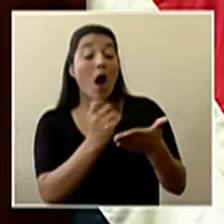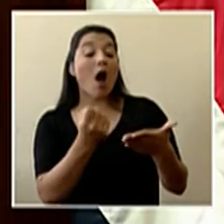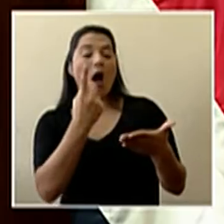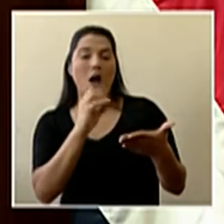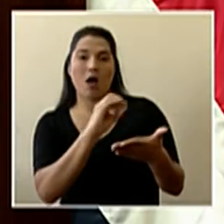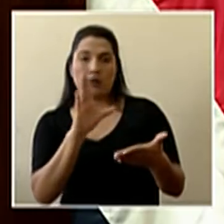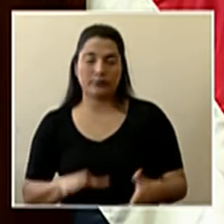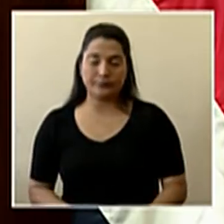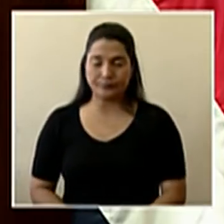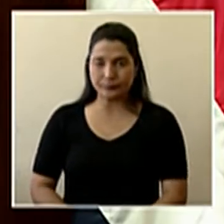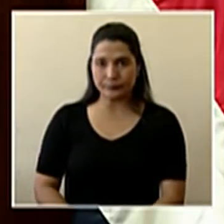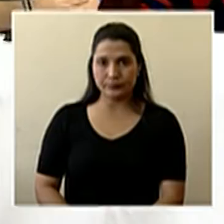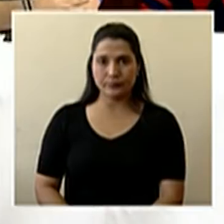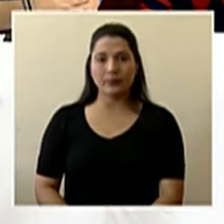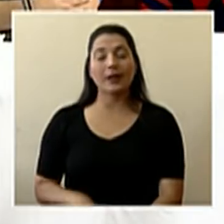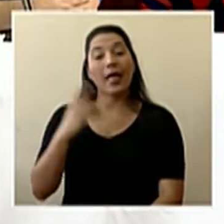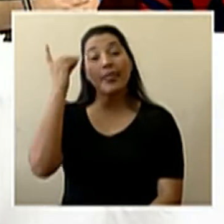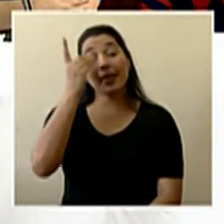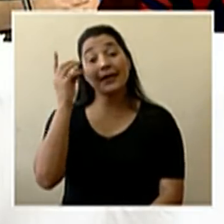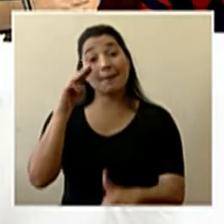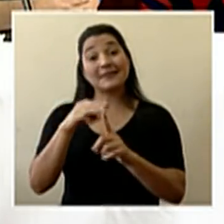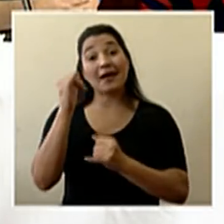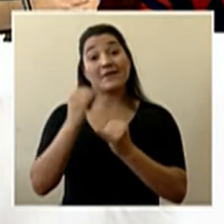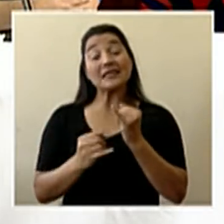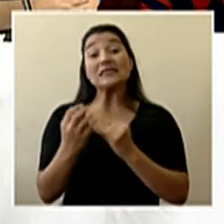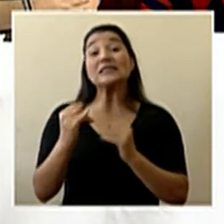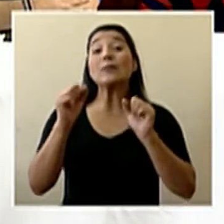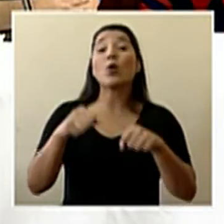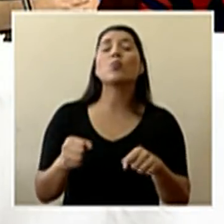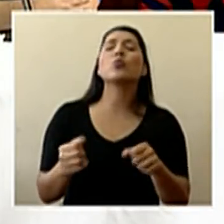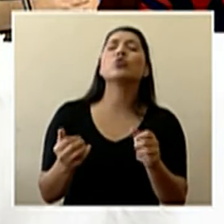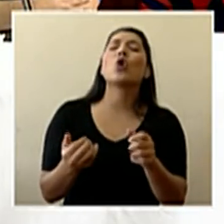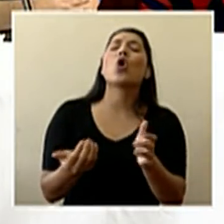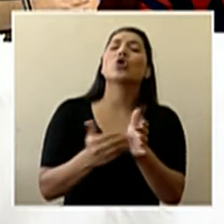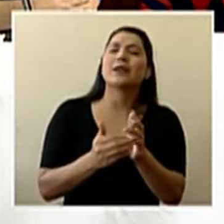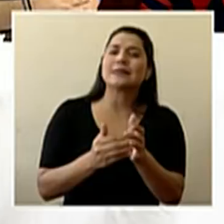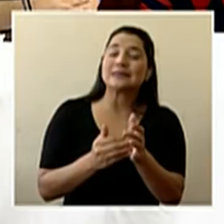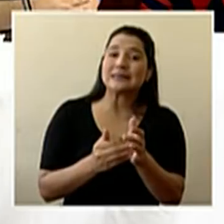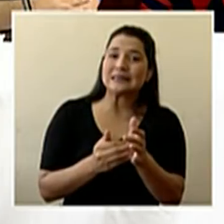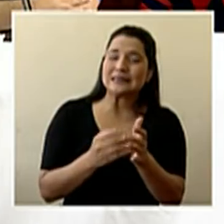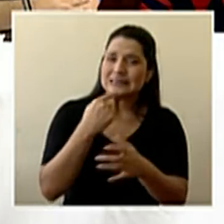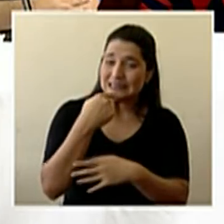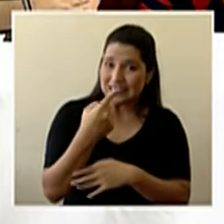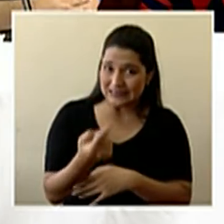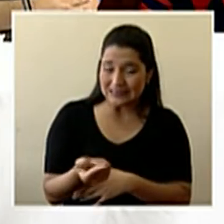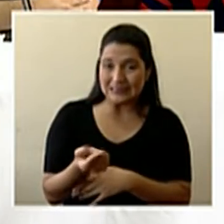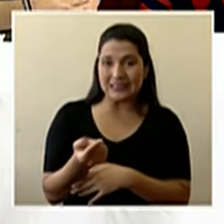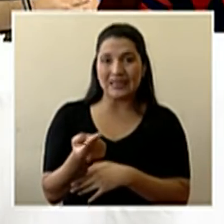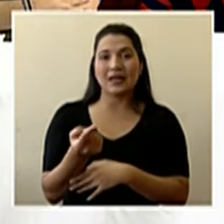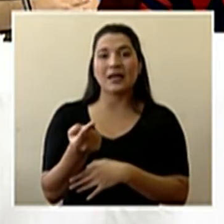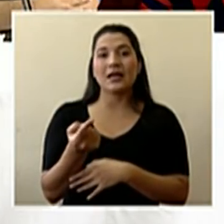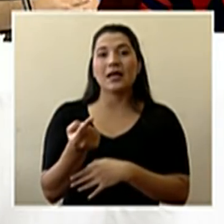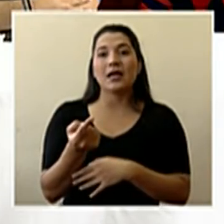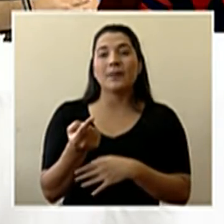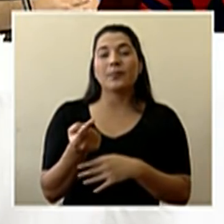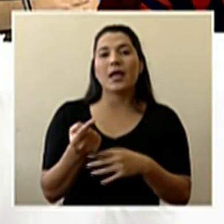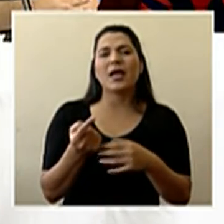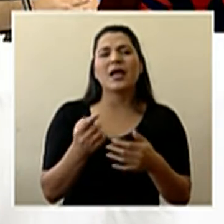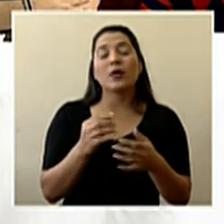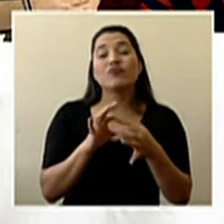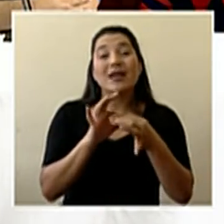aclaradas. Don Daniel, su mensaje final, y si podemos también reiterar a la población que en la línea con los que solicita el Plan